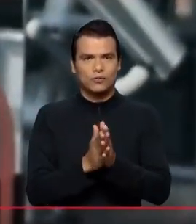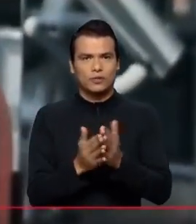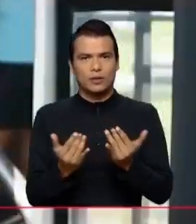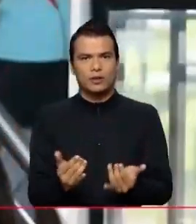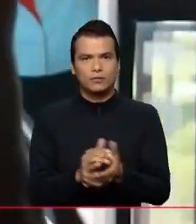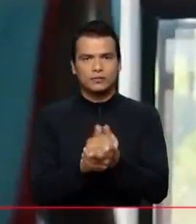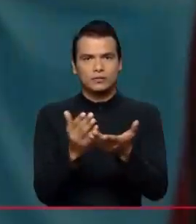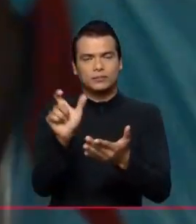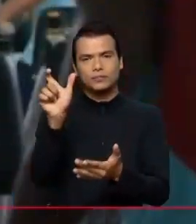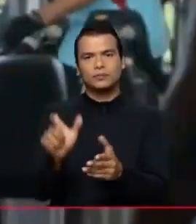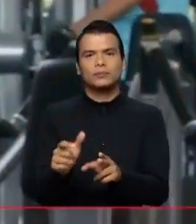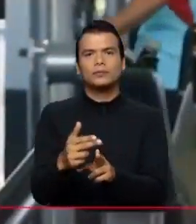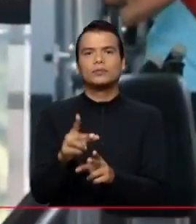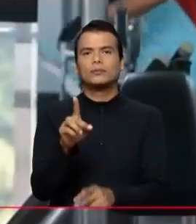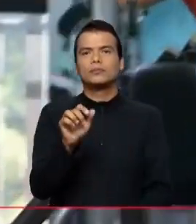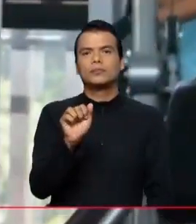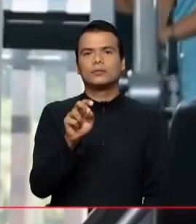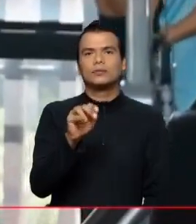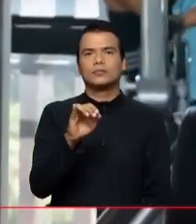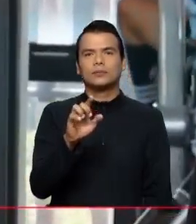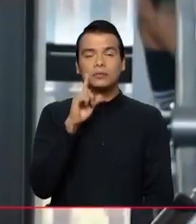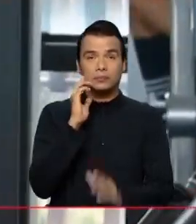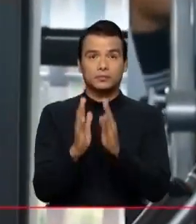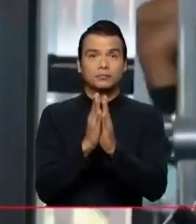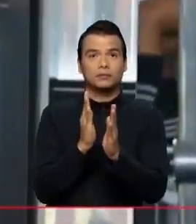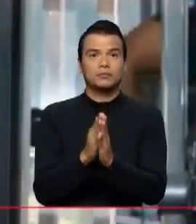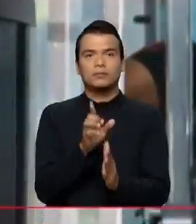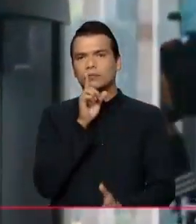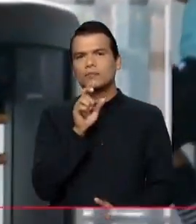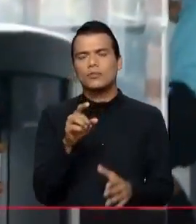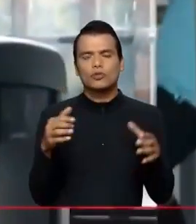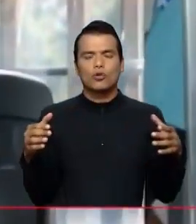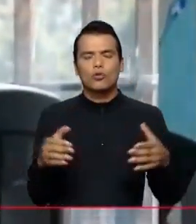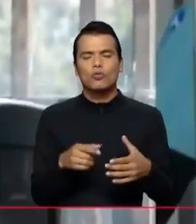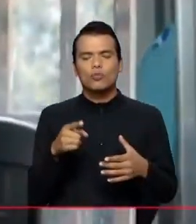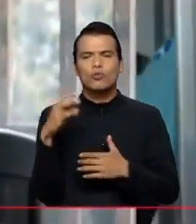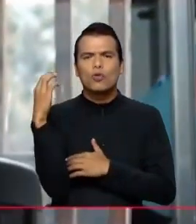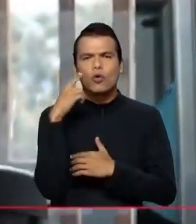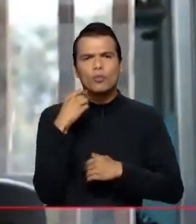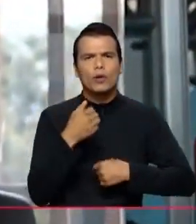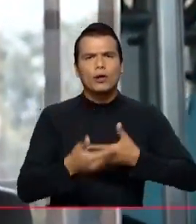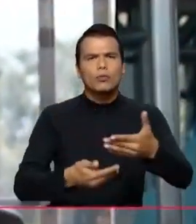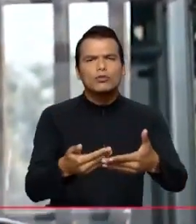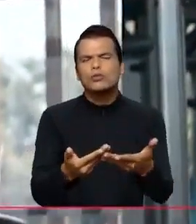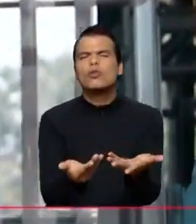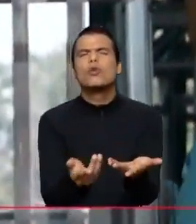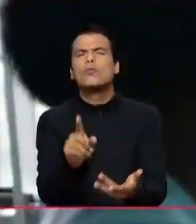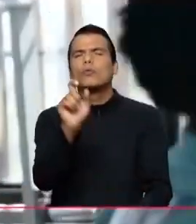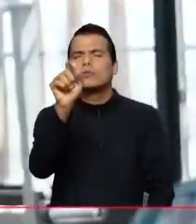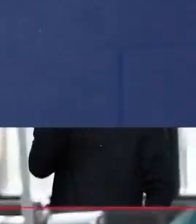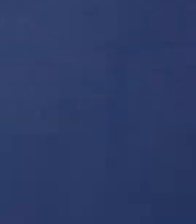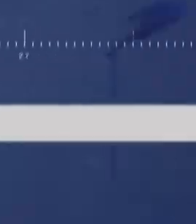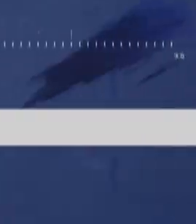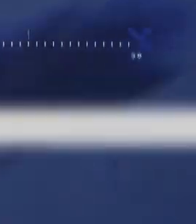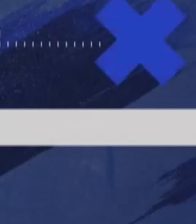a Dani a Daniel emillán Buen día Dani cómo fue el itinerario de nuestras campeonas